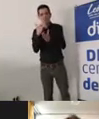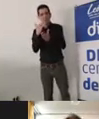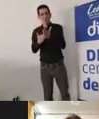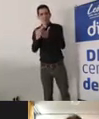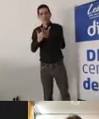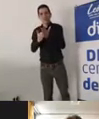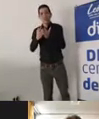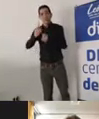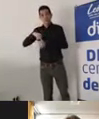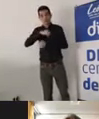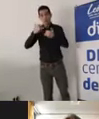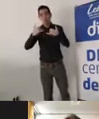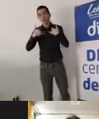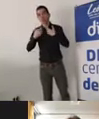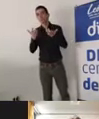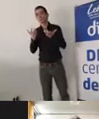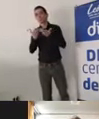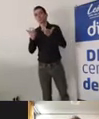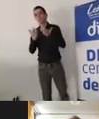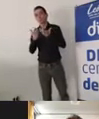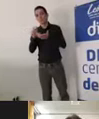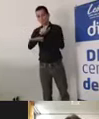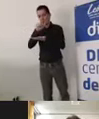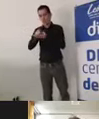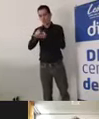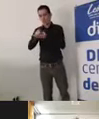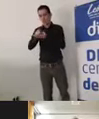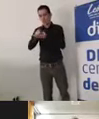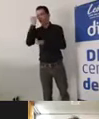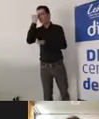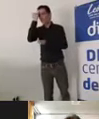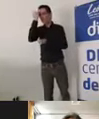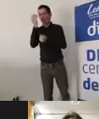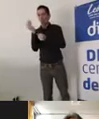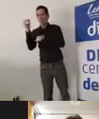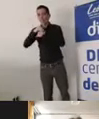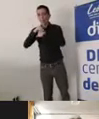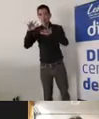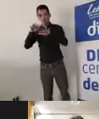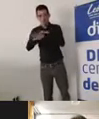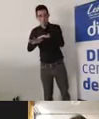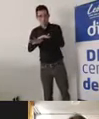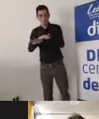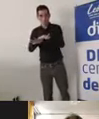cambio de constitución a través de una asamblea constituyente. Estudiantes universitarios se organizaron hace 30 años